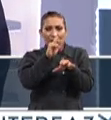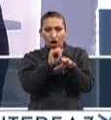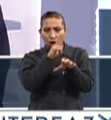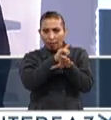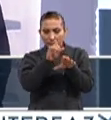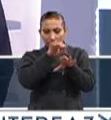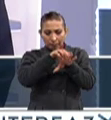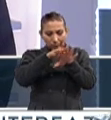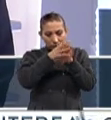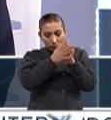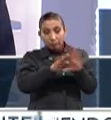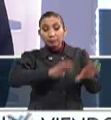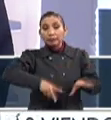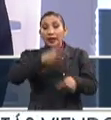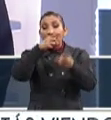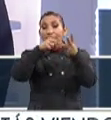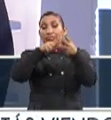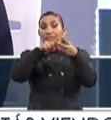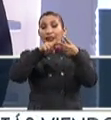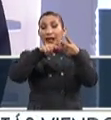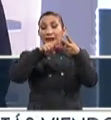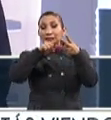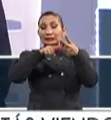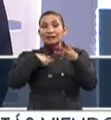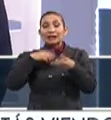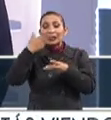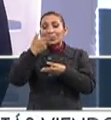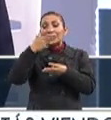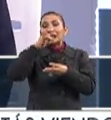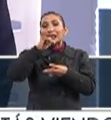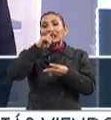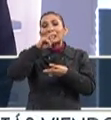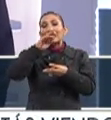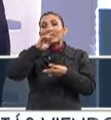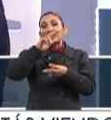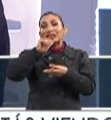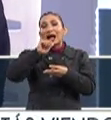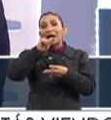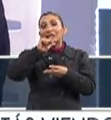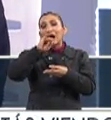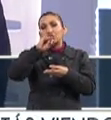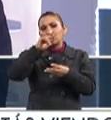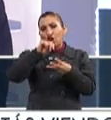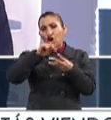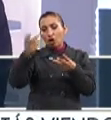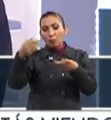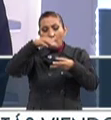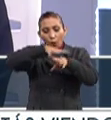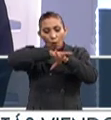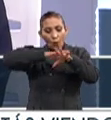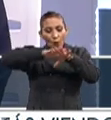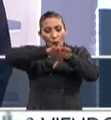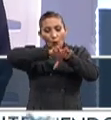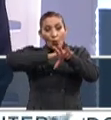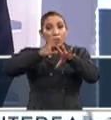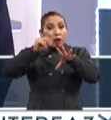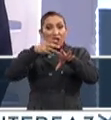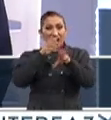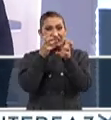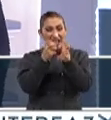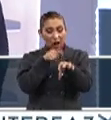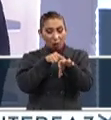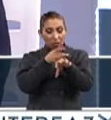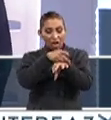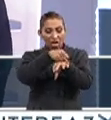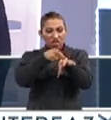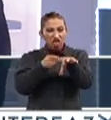3, la hidratación de la piel, ya que la falta de hidratación puede generar fisuras y esas fisuras